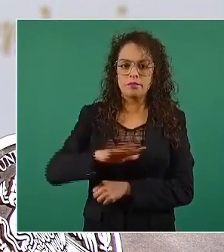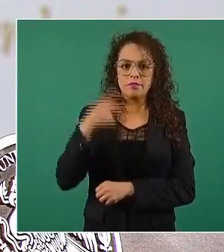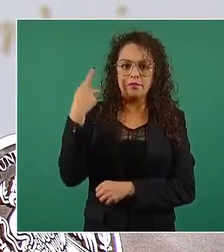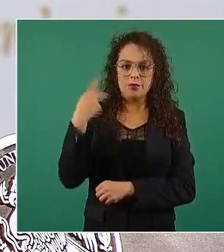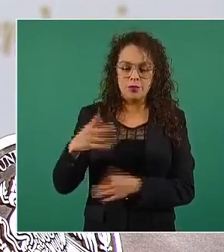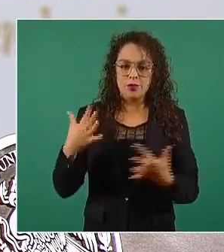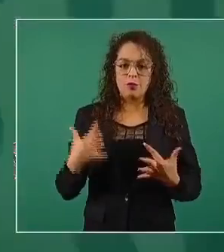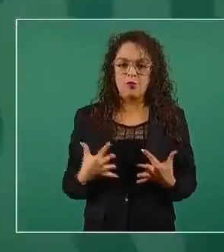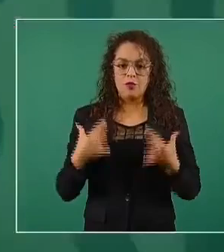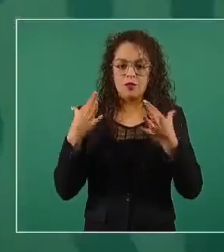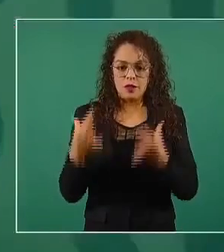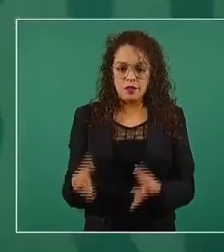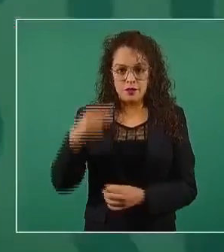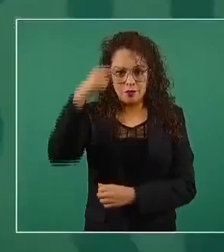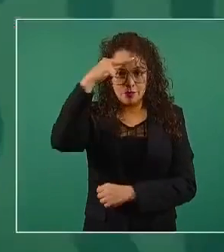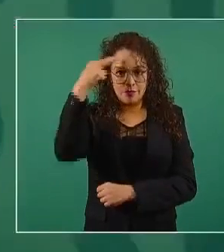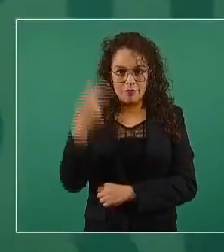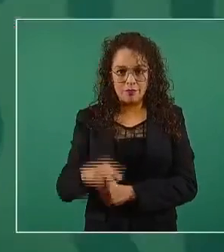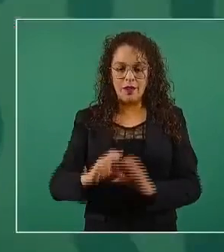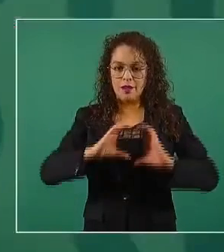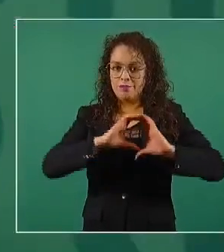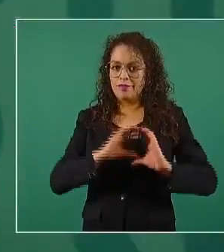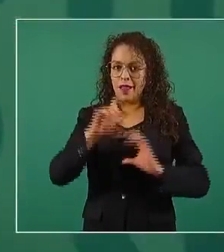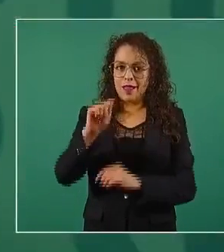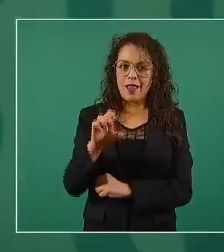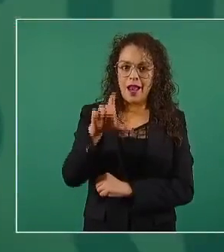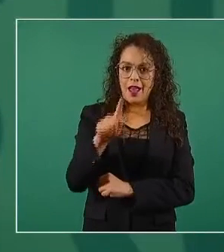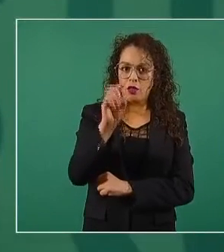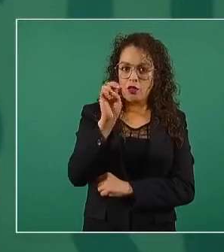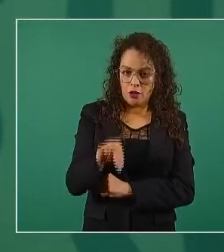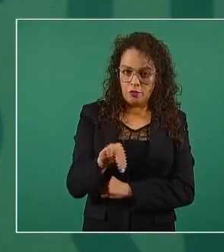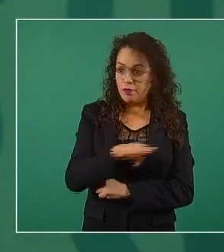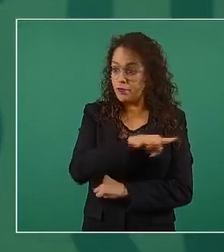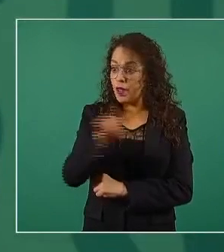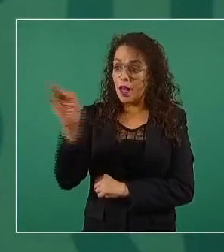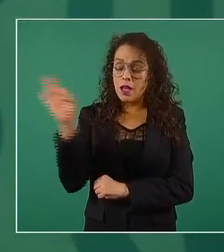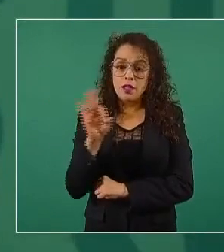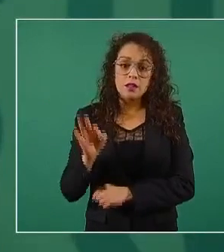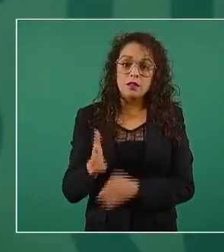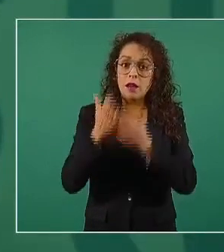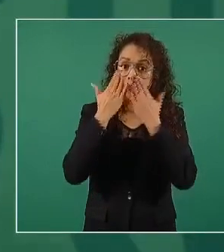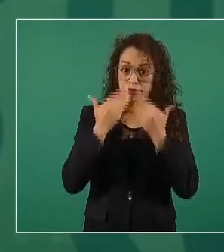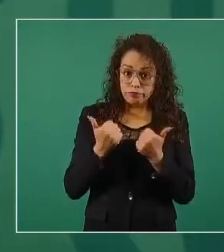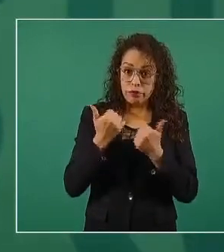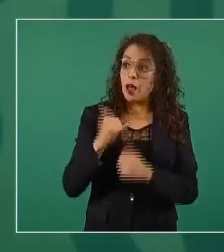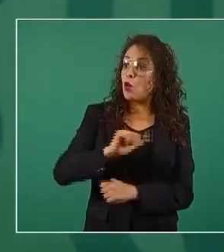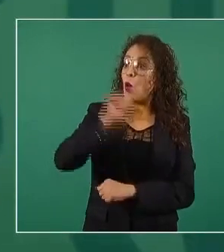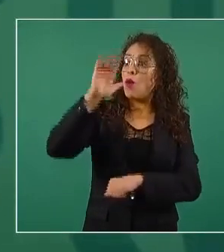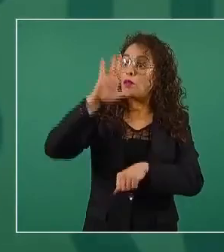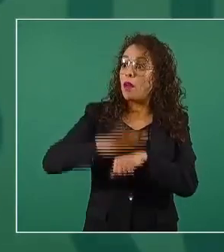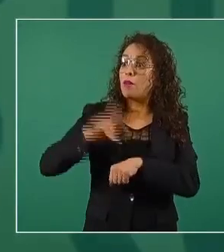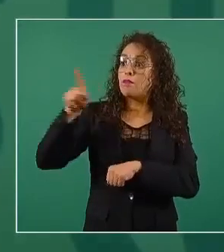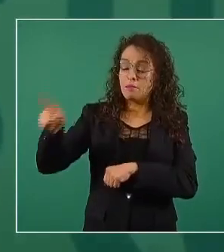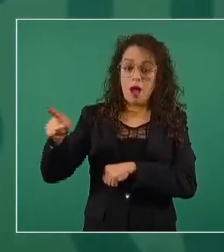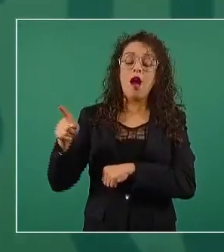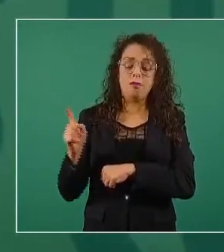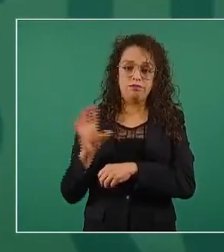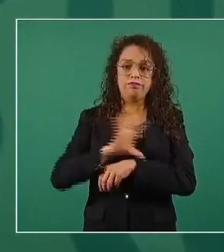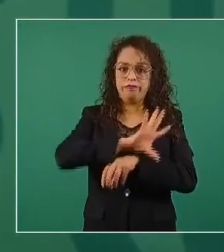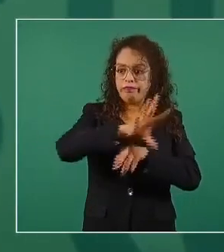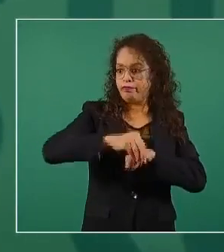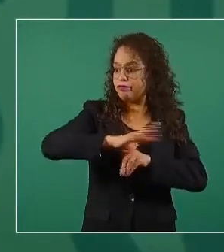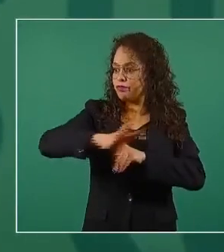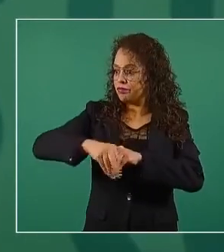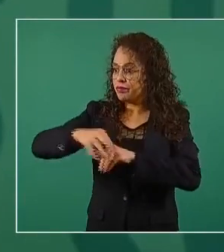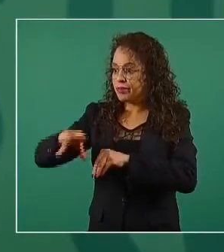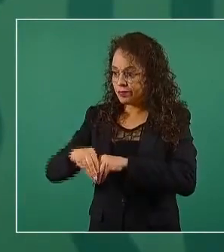Fundación Teletón México. Sin estos mexicanos y muchos otros miles que se le sumaron, esta obra sin duda